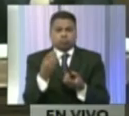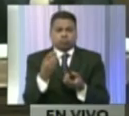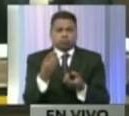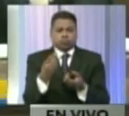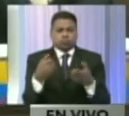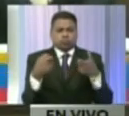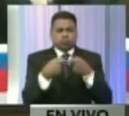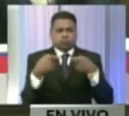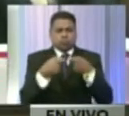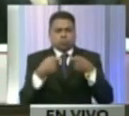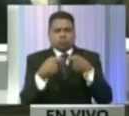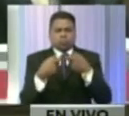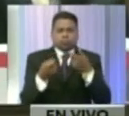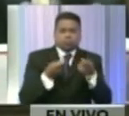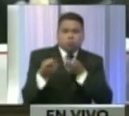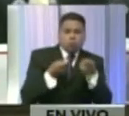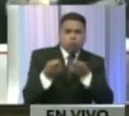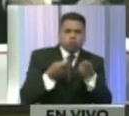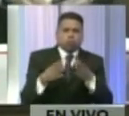tiene